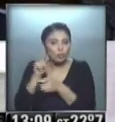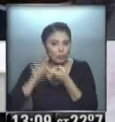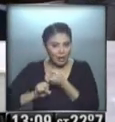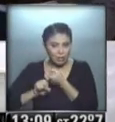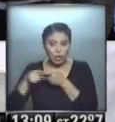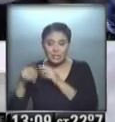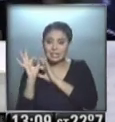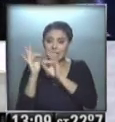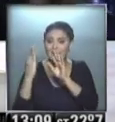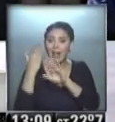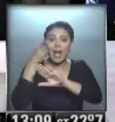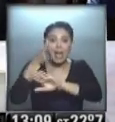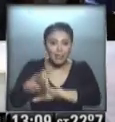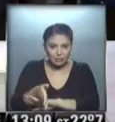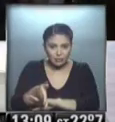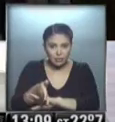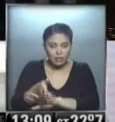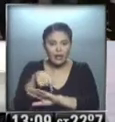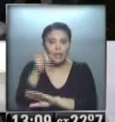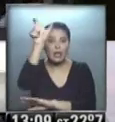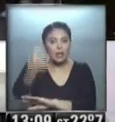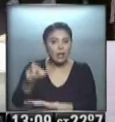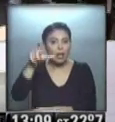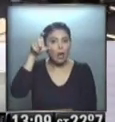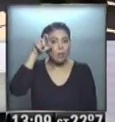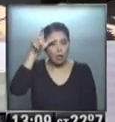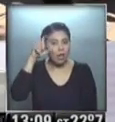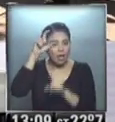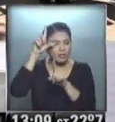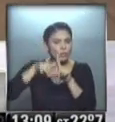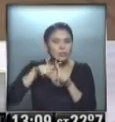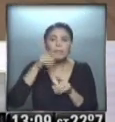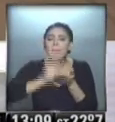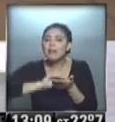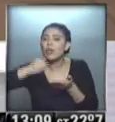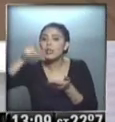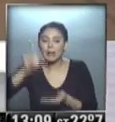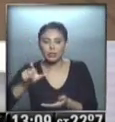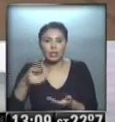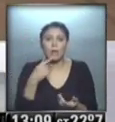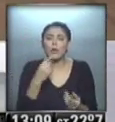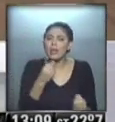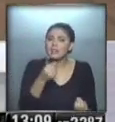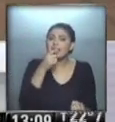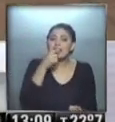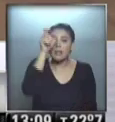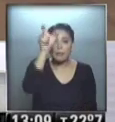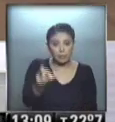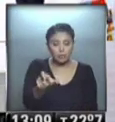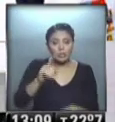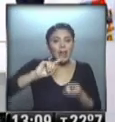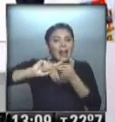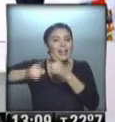y cuando entró, no solamente estaría Binader, sino que habría otra persona. ¿Por qué digo esto? Si Binader tenía algún tipo de relación con las